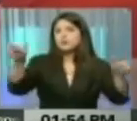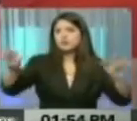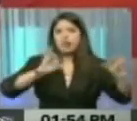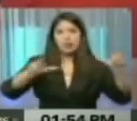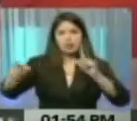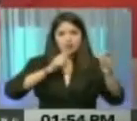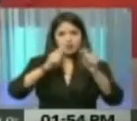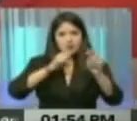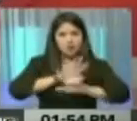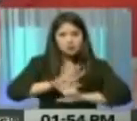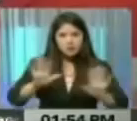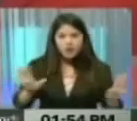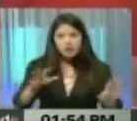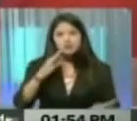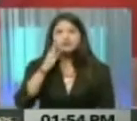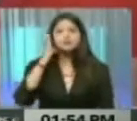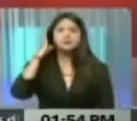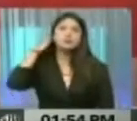entrevistado.